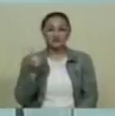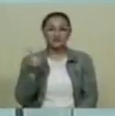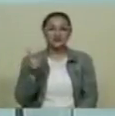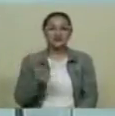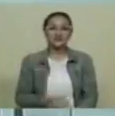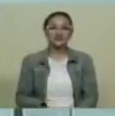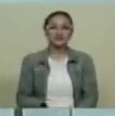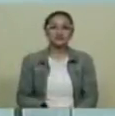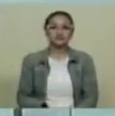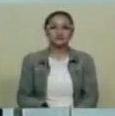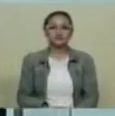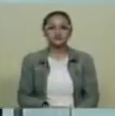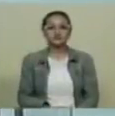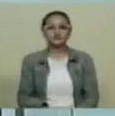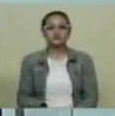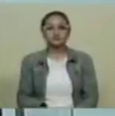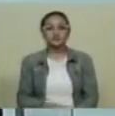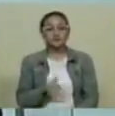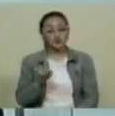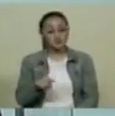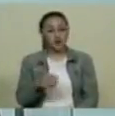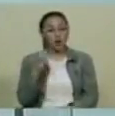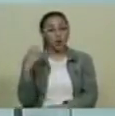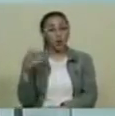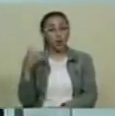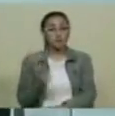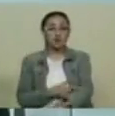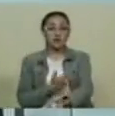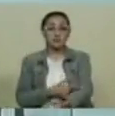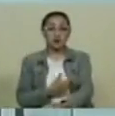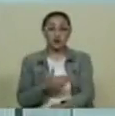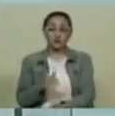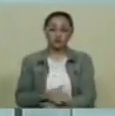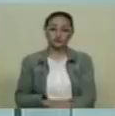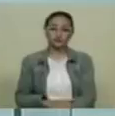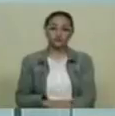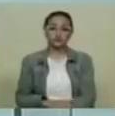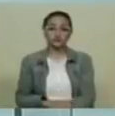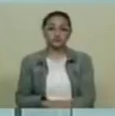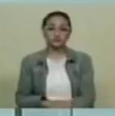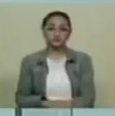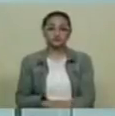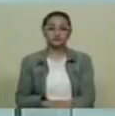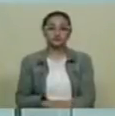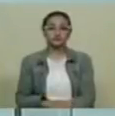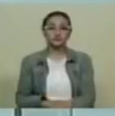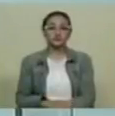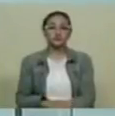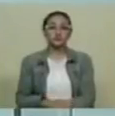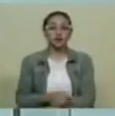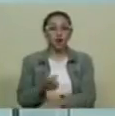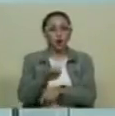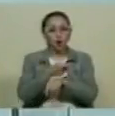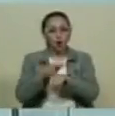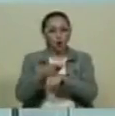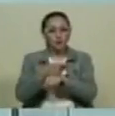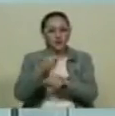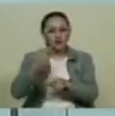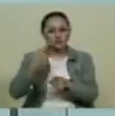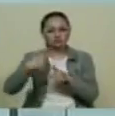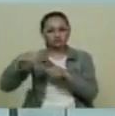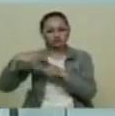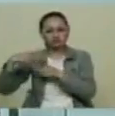caso también a nuestra hermana Colombia. Se trata de una iniciativa que han llevado en conjunto los gobiernos de ambas